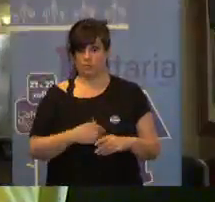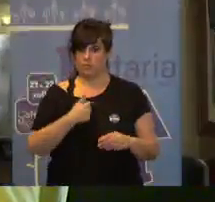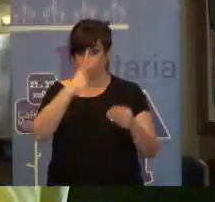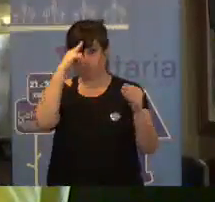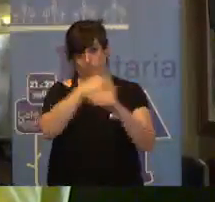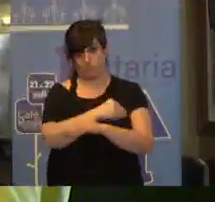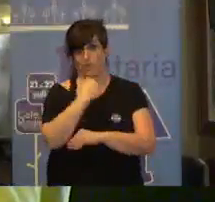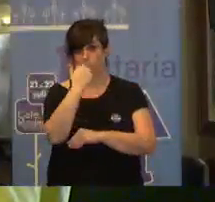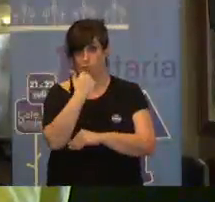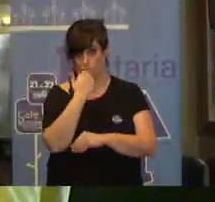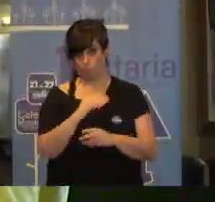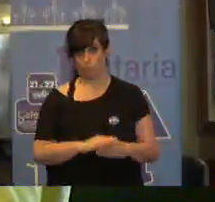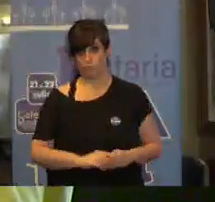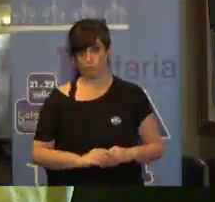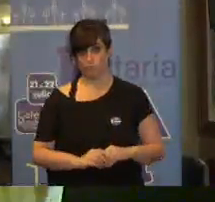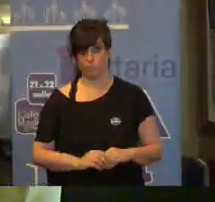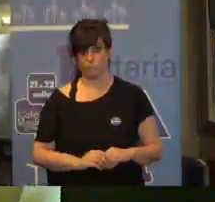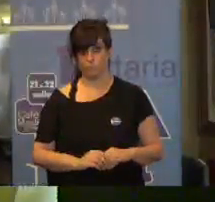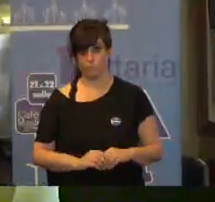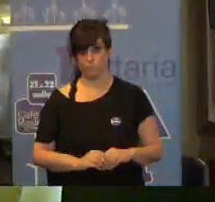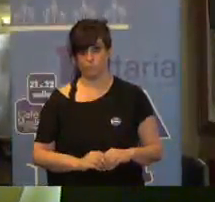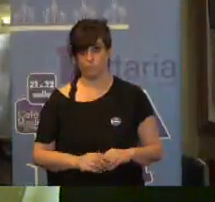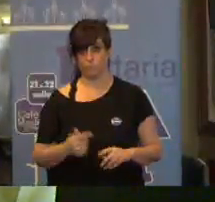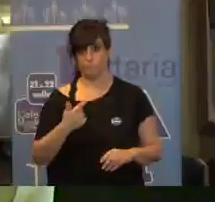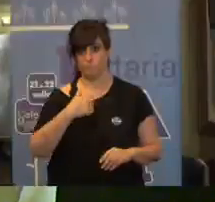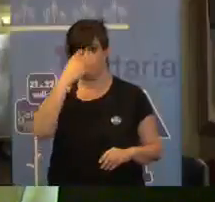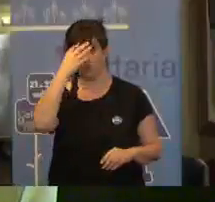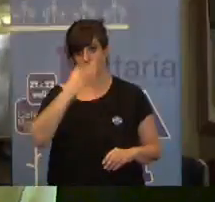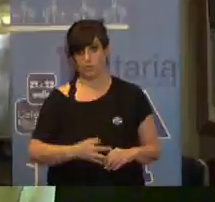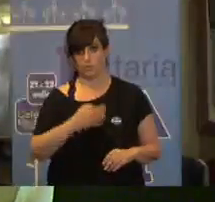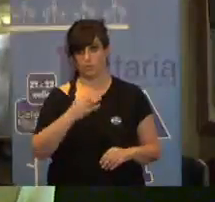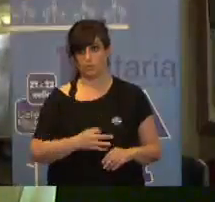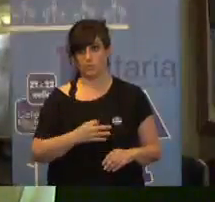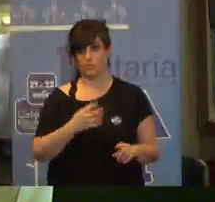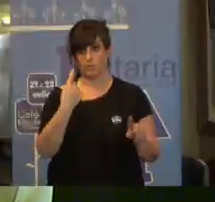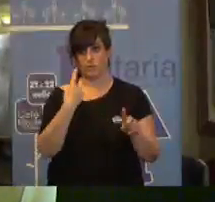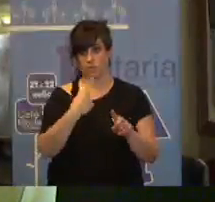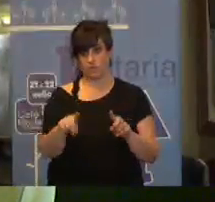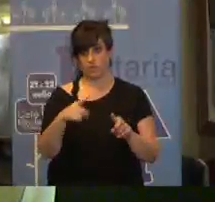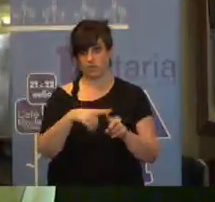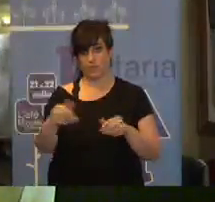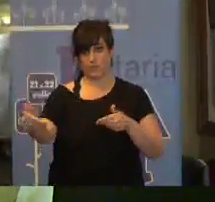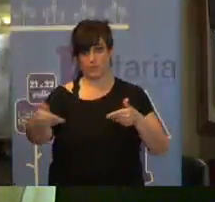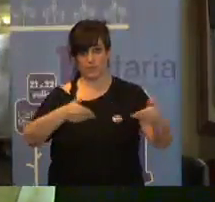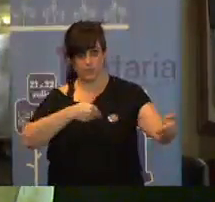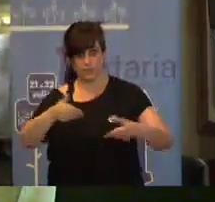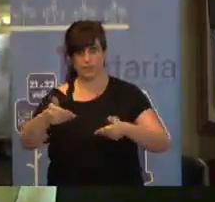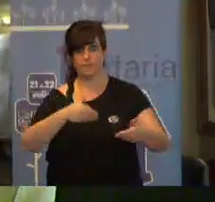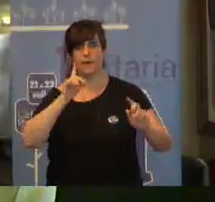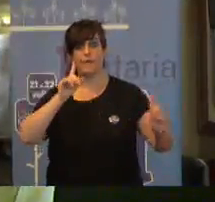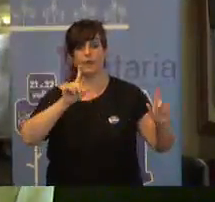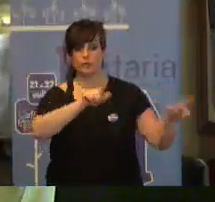algo. Creo que a propia existencia e actividade e demanda das plataformas